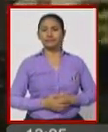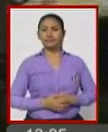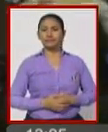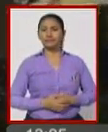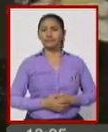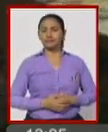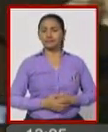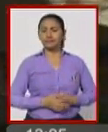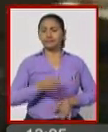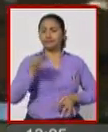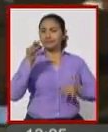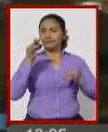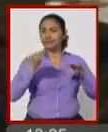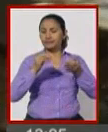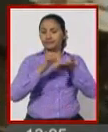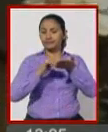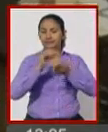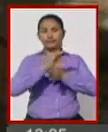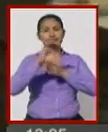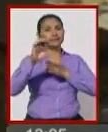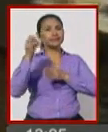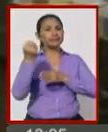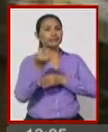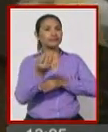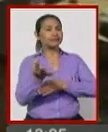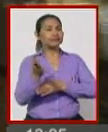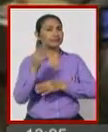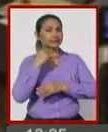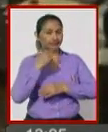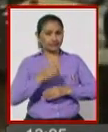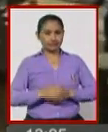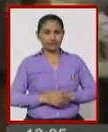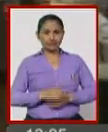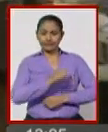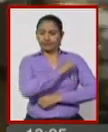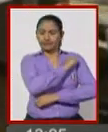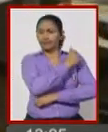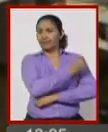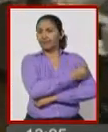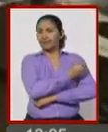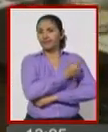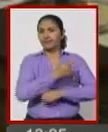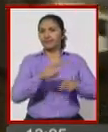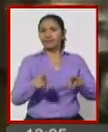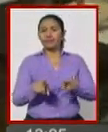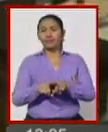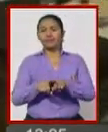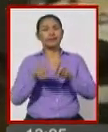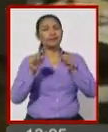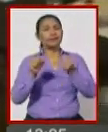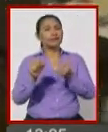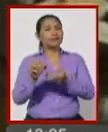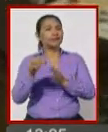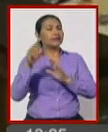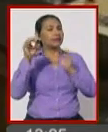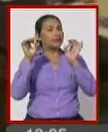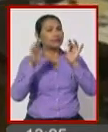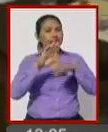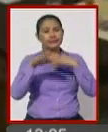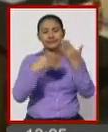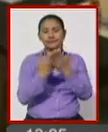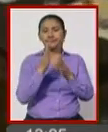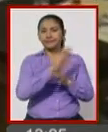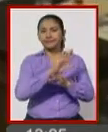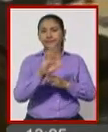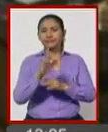en caso de que usted incumpla cualquiera de las medidas, la autoridad jurisdiccional puede agravar estas medidas o, en